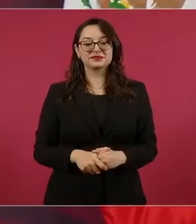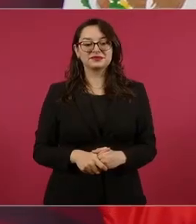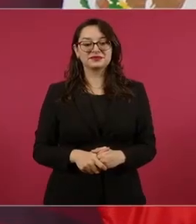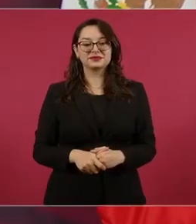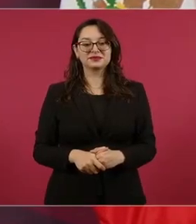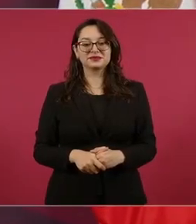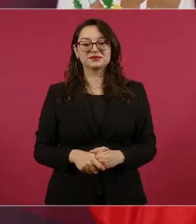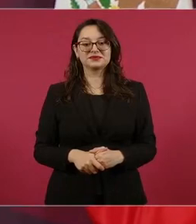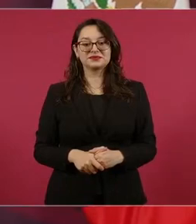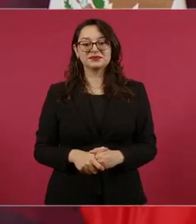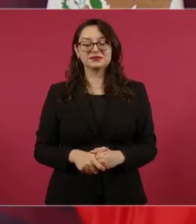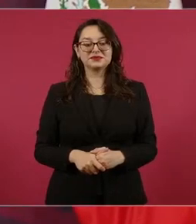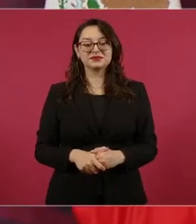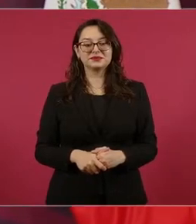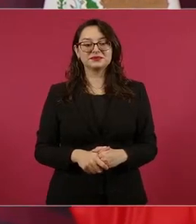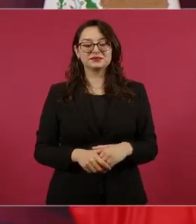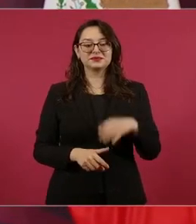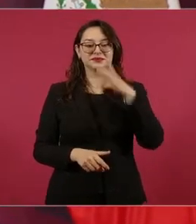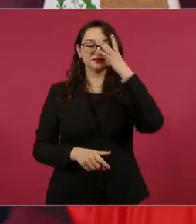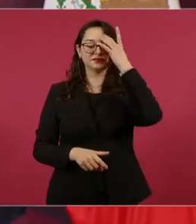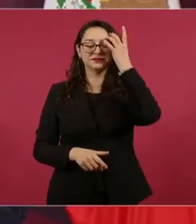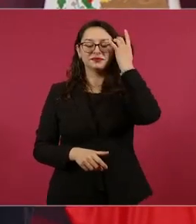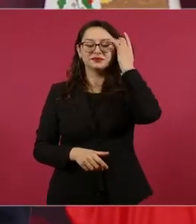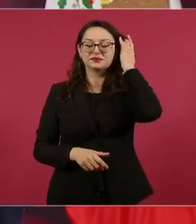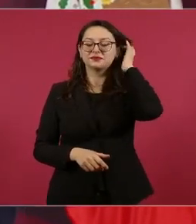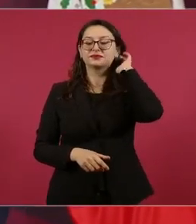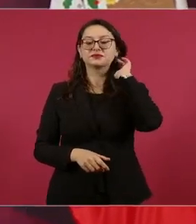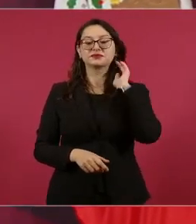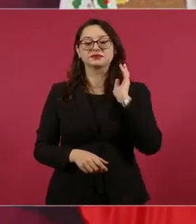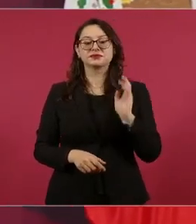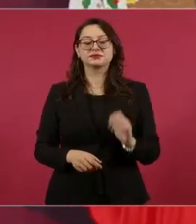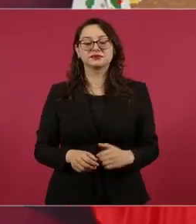alegre y en las